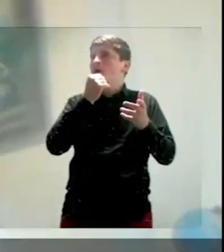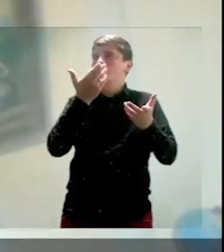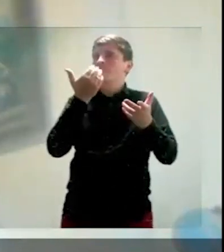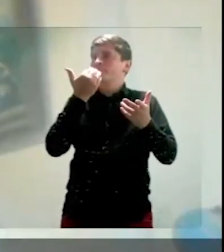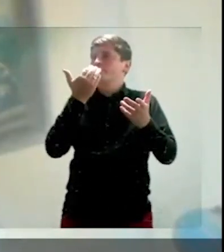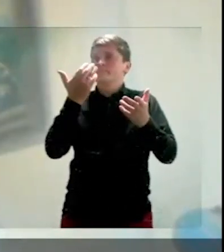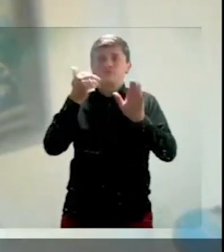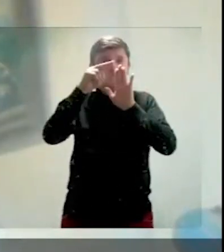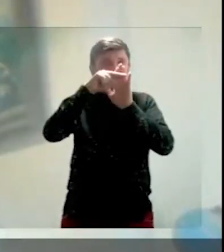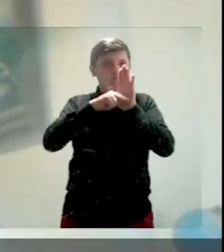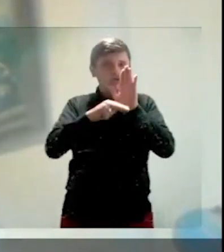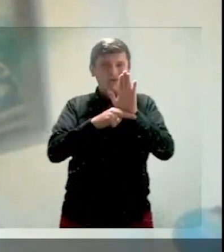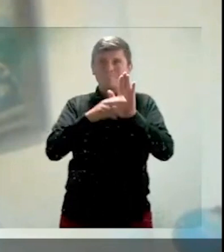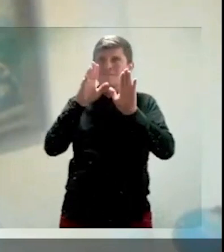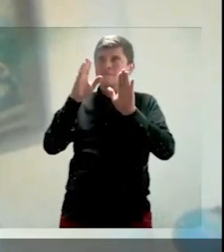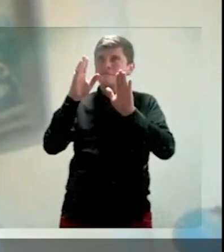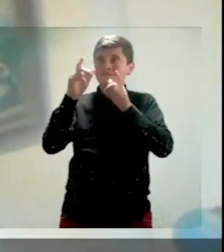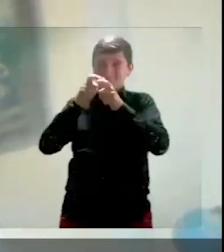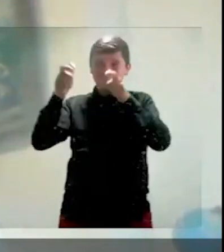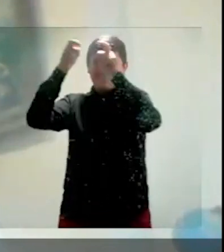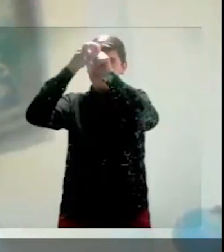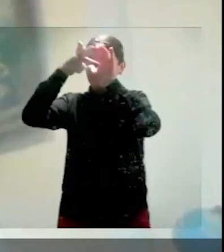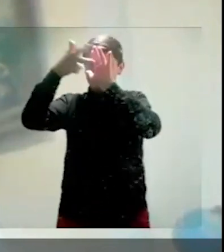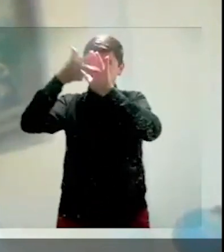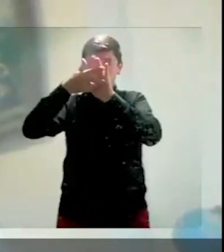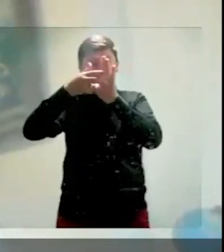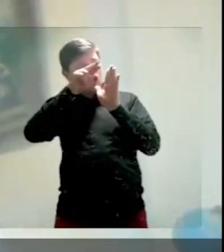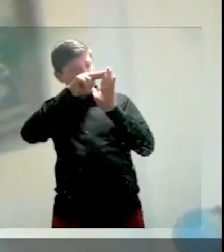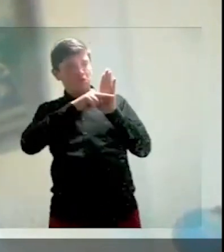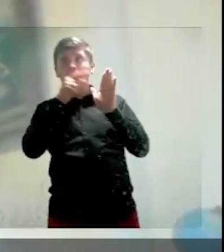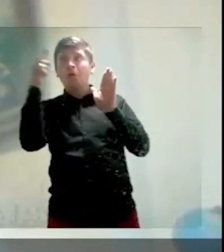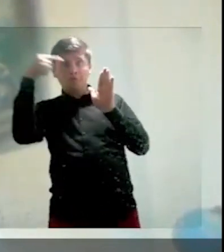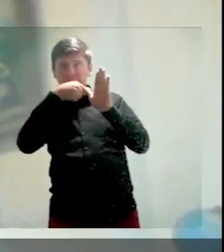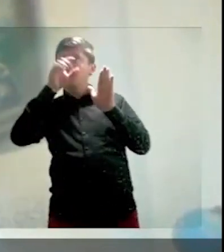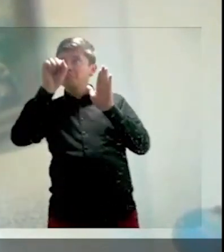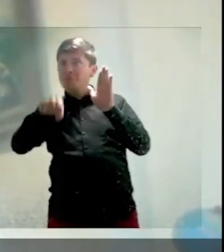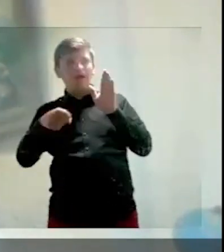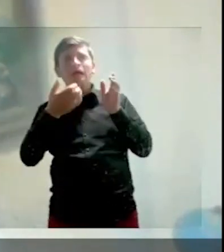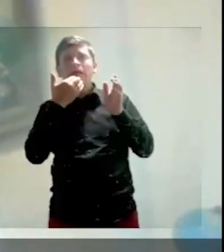norma que autorice a la Corte a decirle al legislativo ni al ejecutivo en